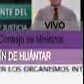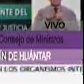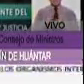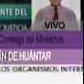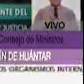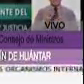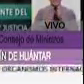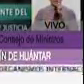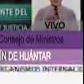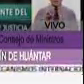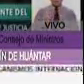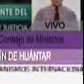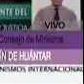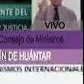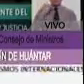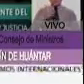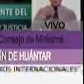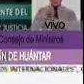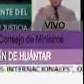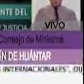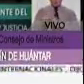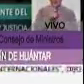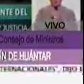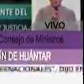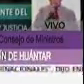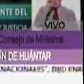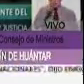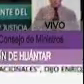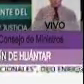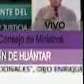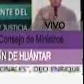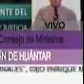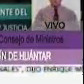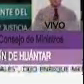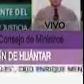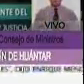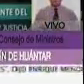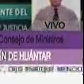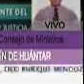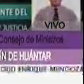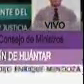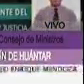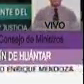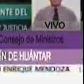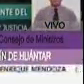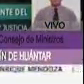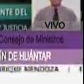quienes fuimos a defender al Perú en este caso.